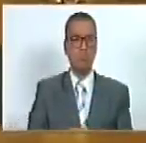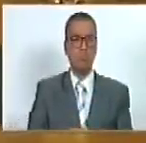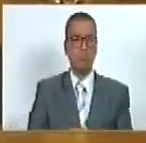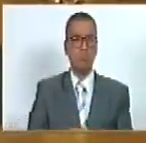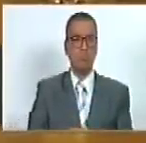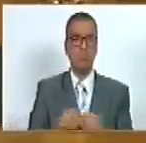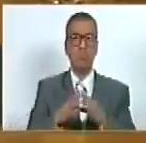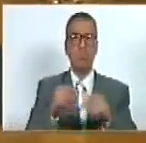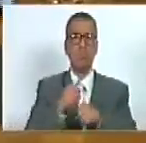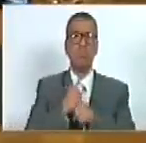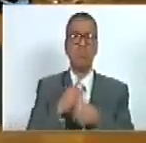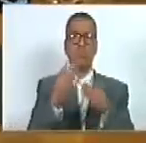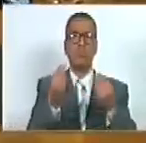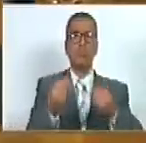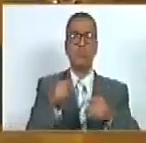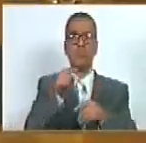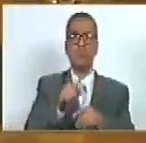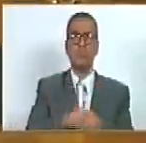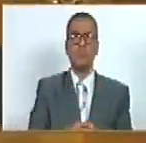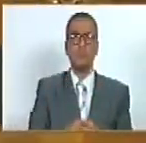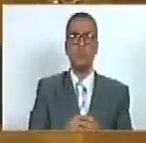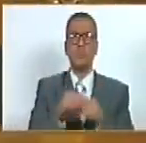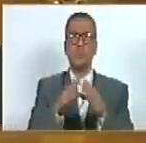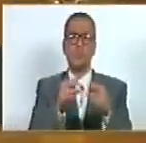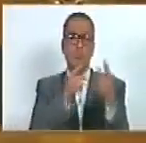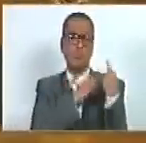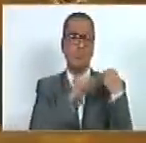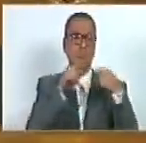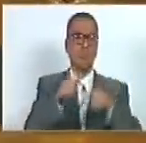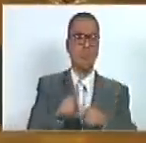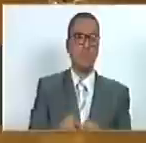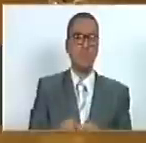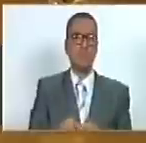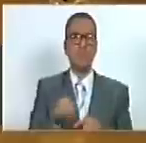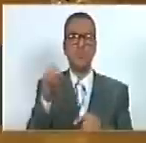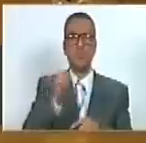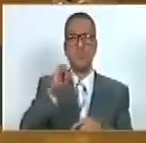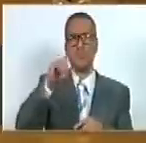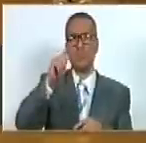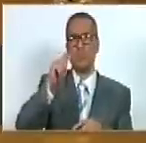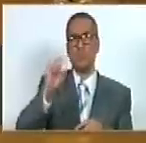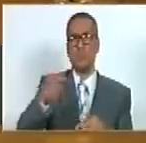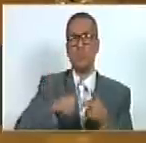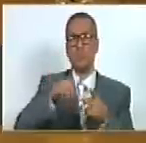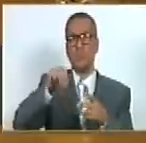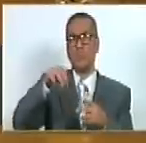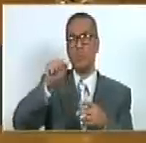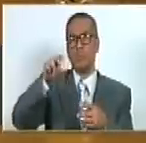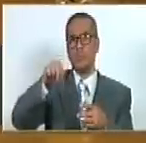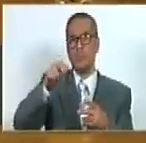Entonces esperamos que muchos de los que son responsables de Sigo, de Monómero,